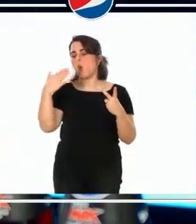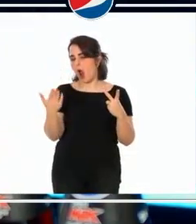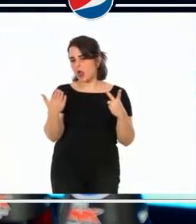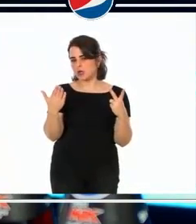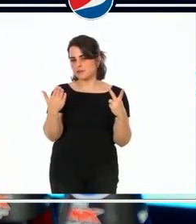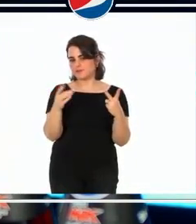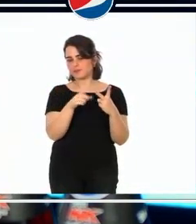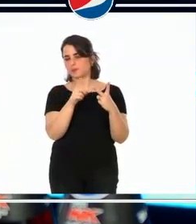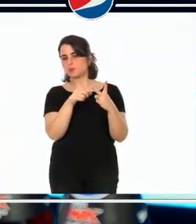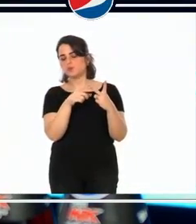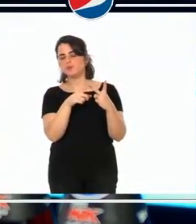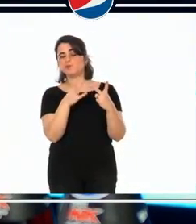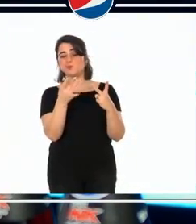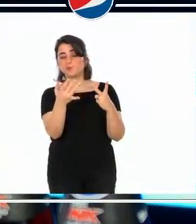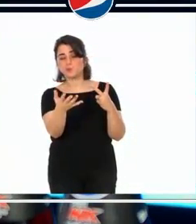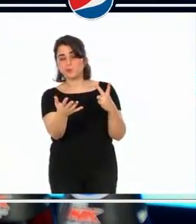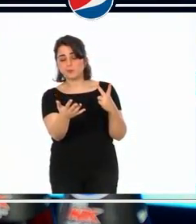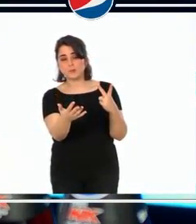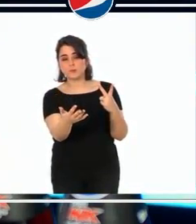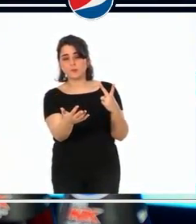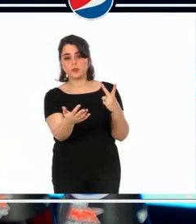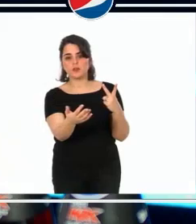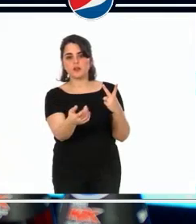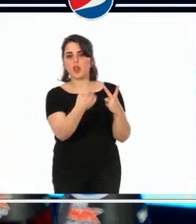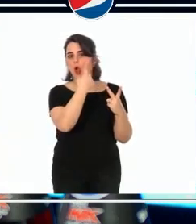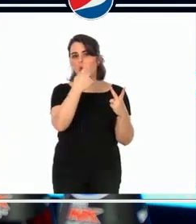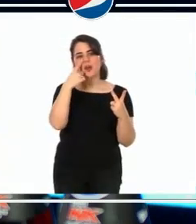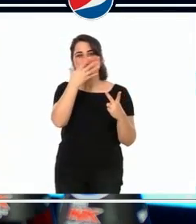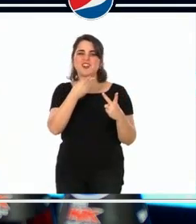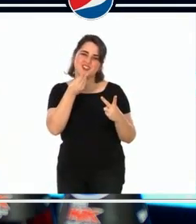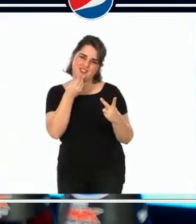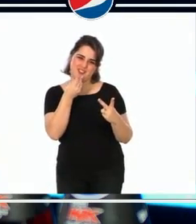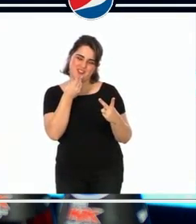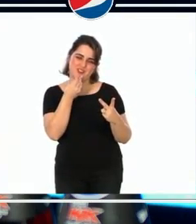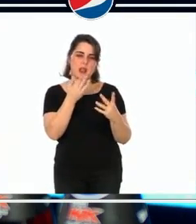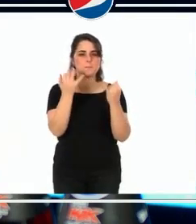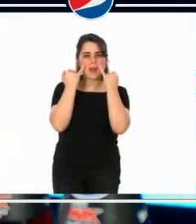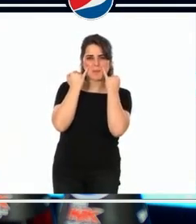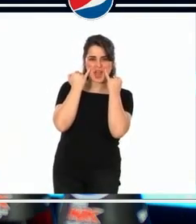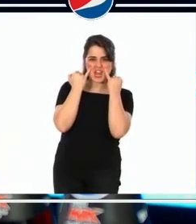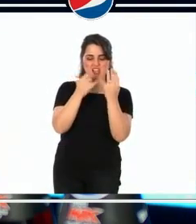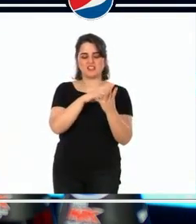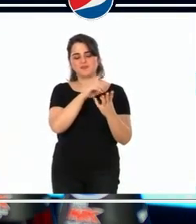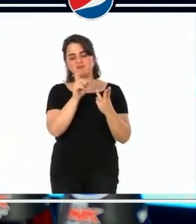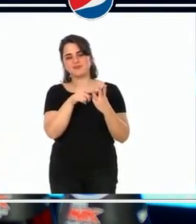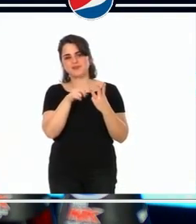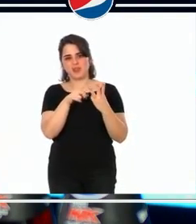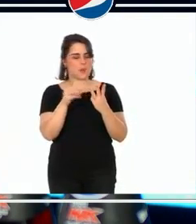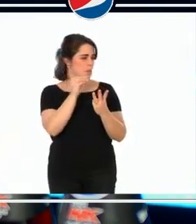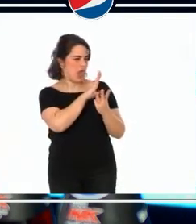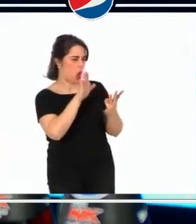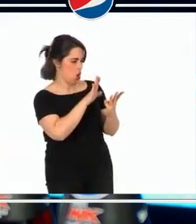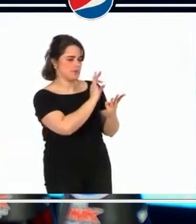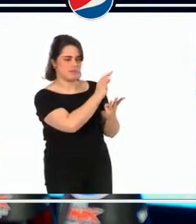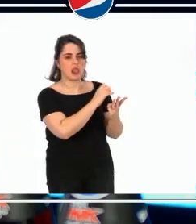Segunda, me voy a quedar con Ojitos Lindos, de Bad Bunny. Es buena esa. La mejor, diría yo, del disco. Y